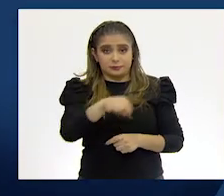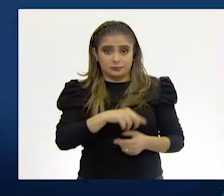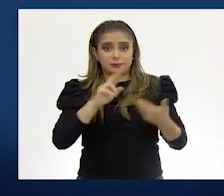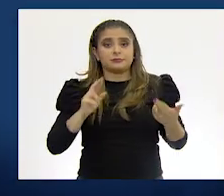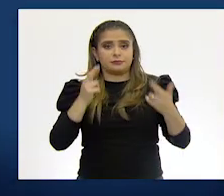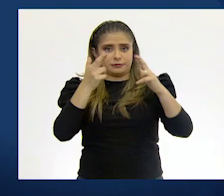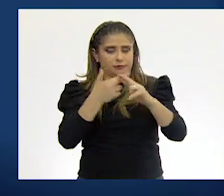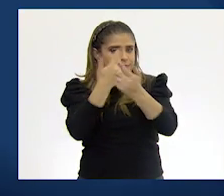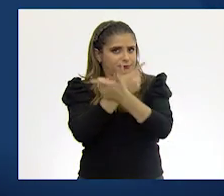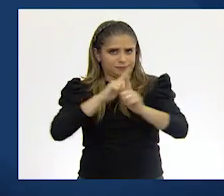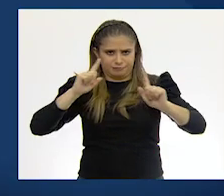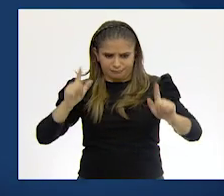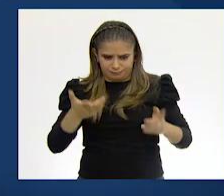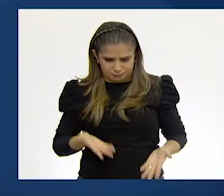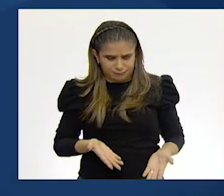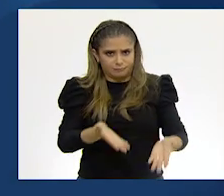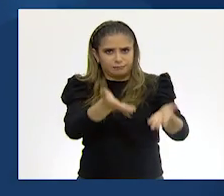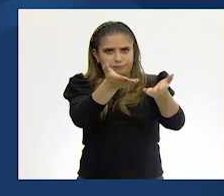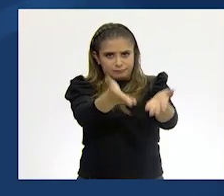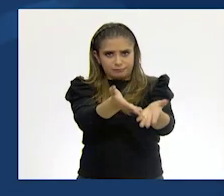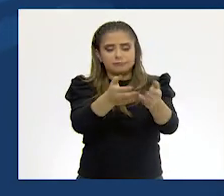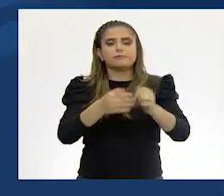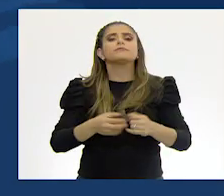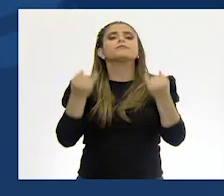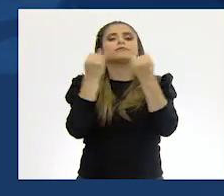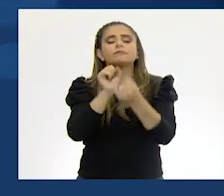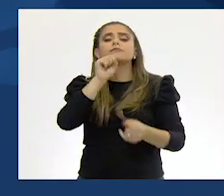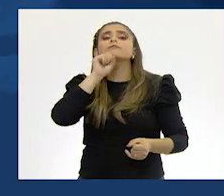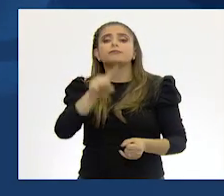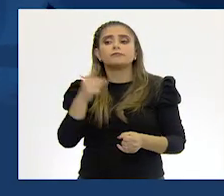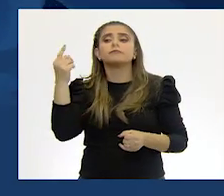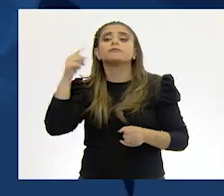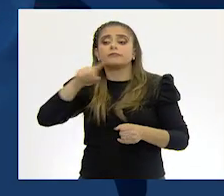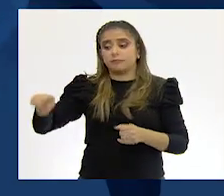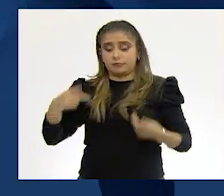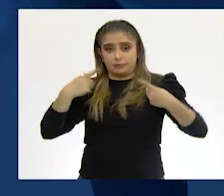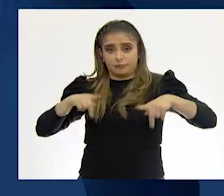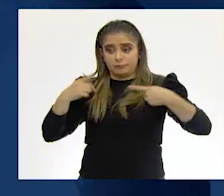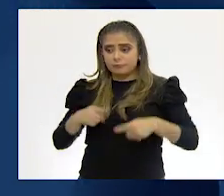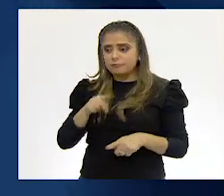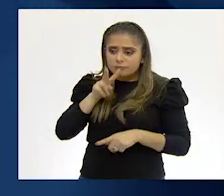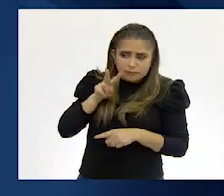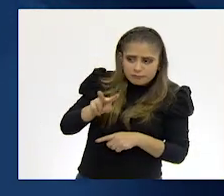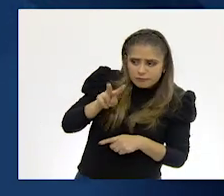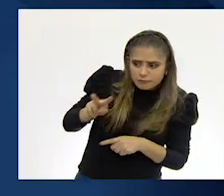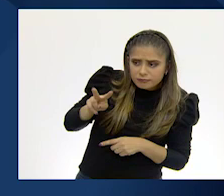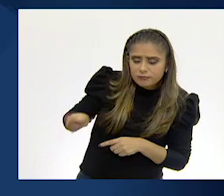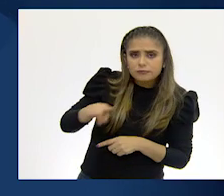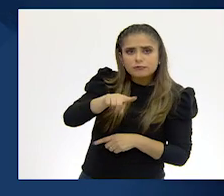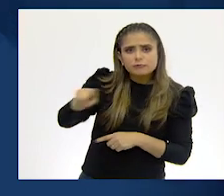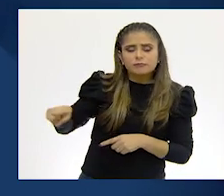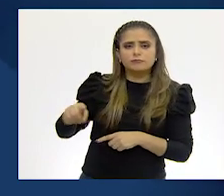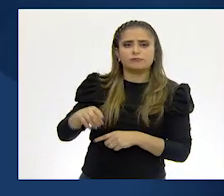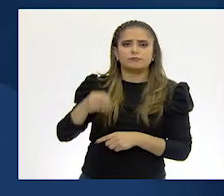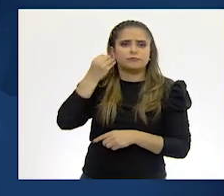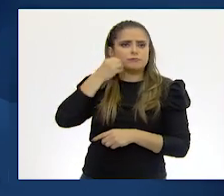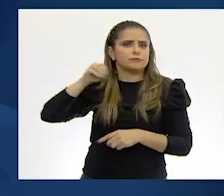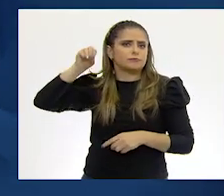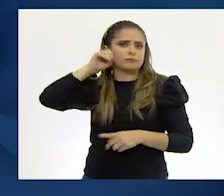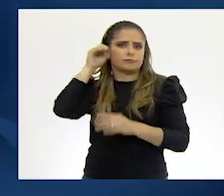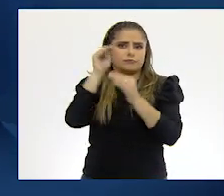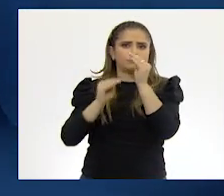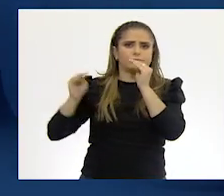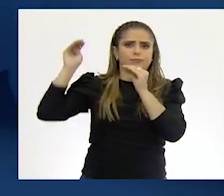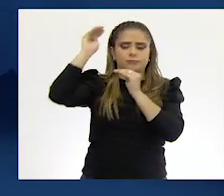religión libremente, también serían considerados ciudadanos con la capacidad de opinar acerca de